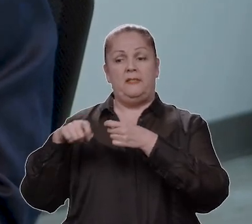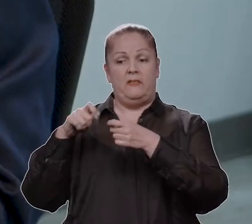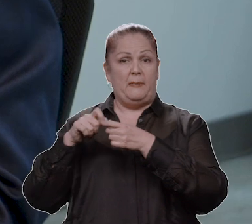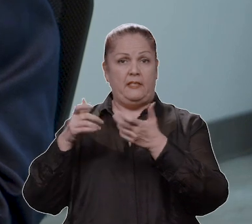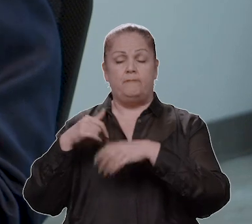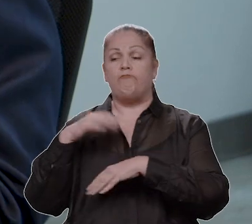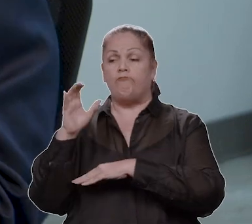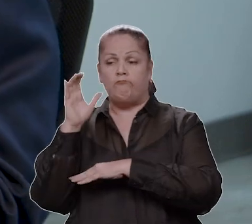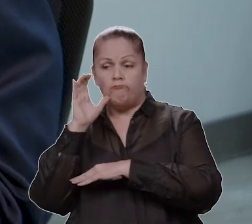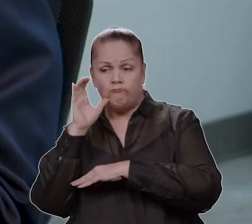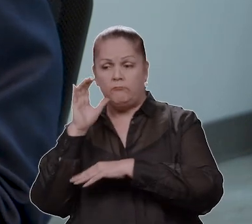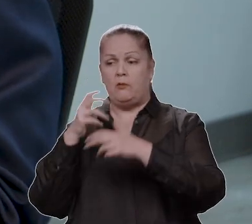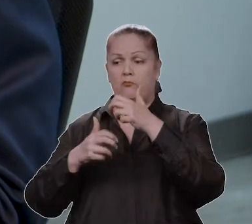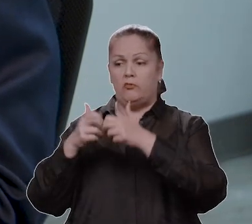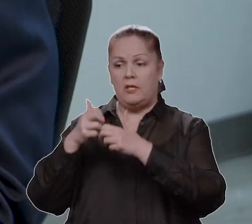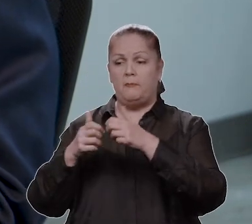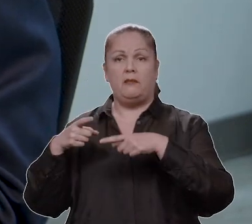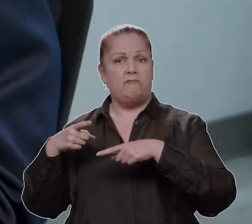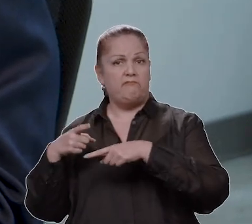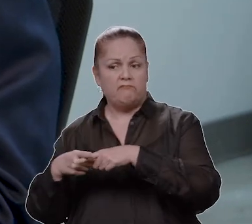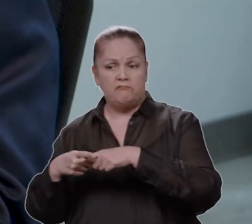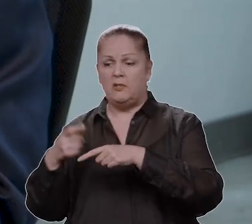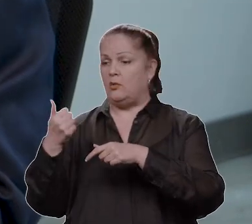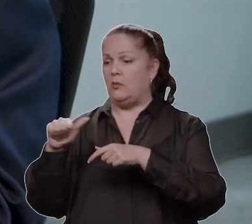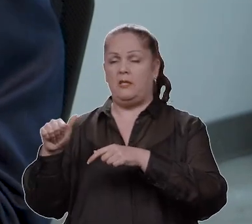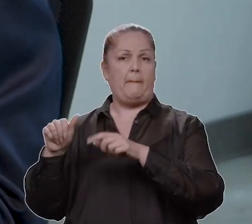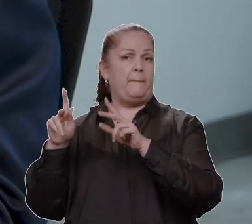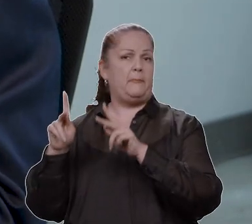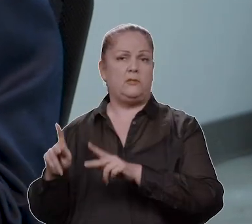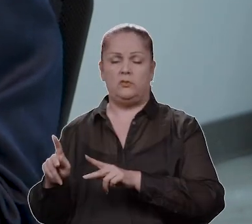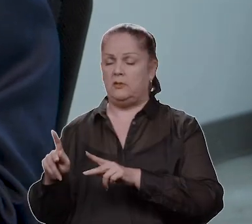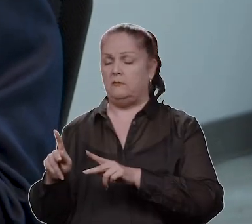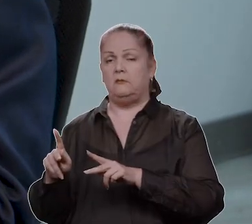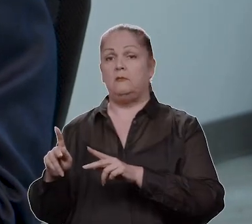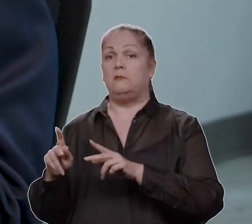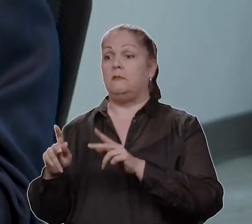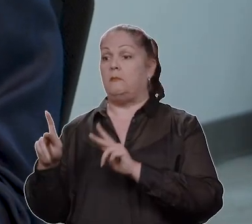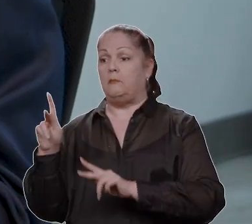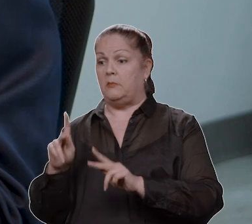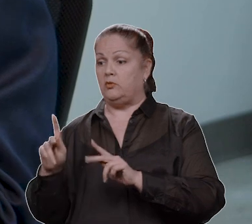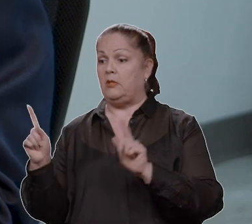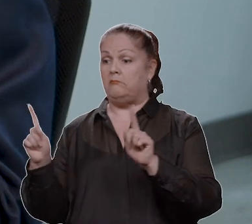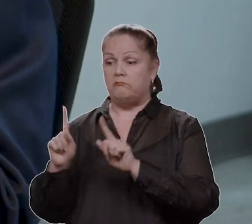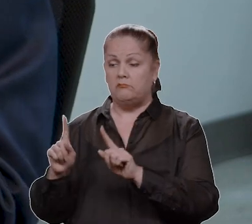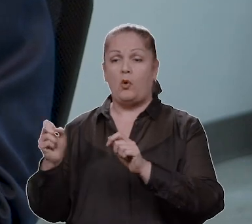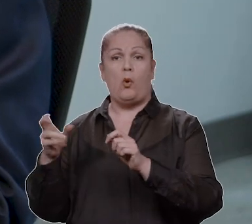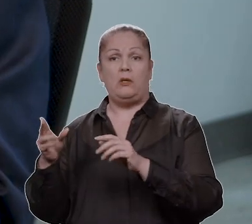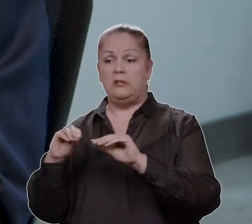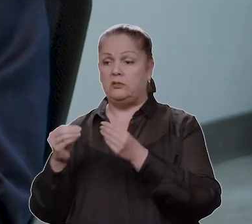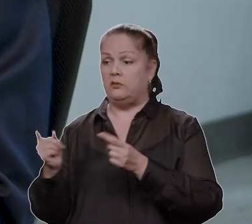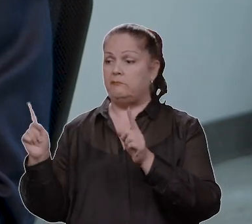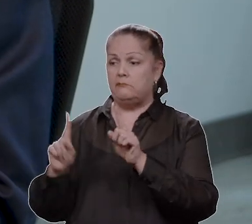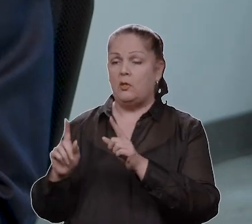de atender aquellos casos y controversias que pueden surgir entre cualquier persona, entre cualquier tipo de persona, de entidad,